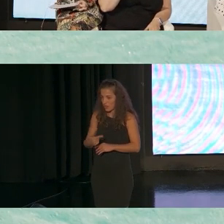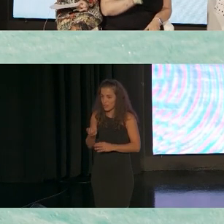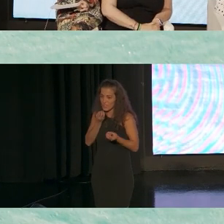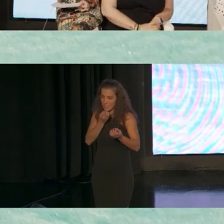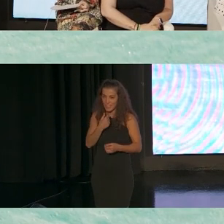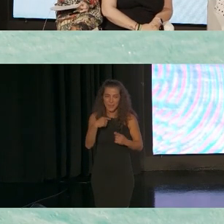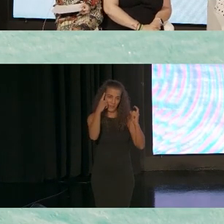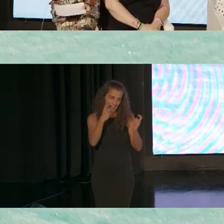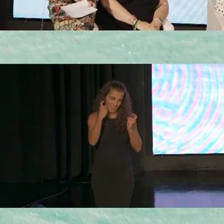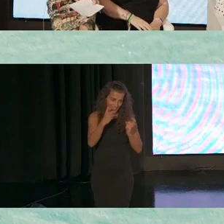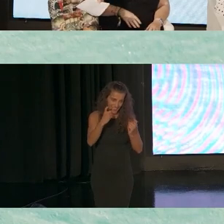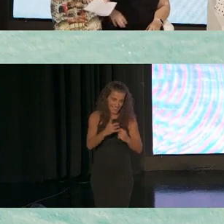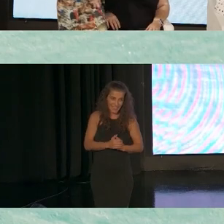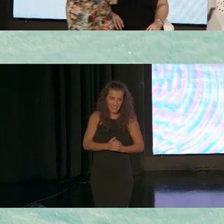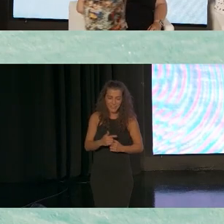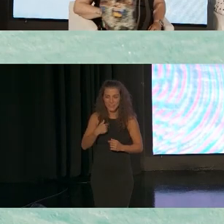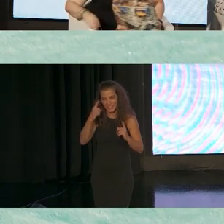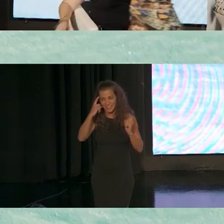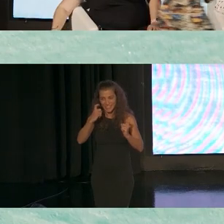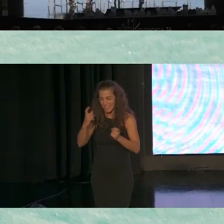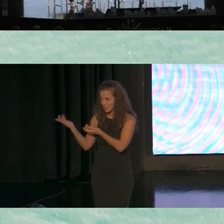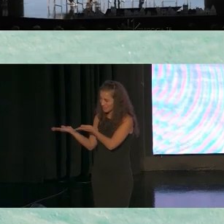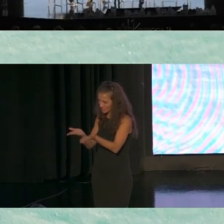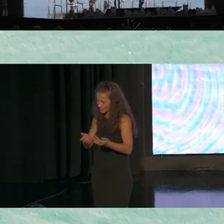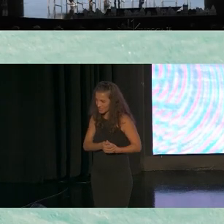me va lo voy a intentar